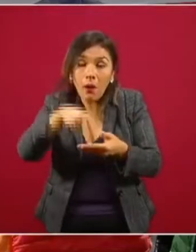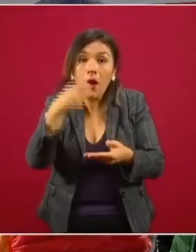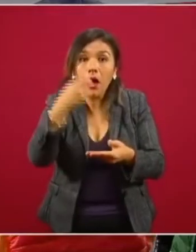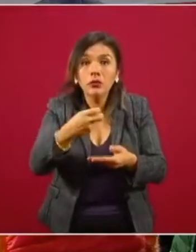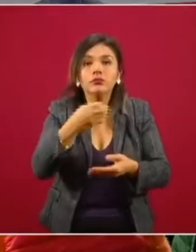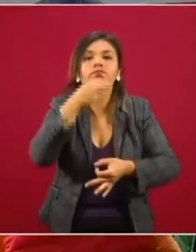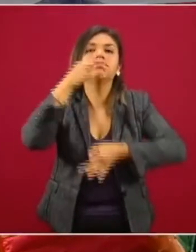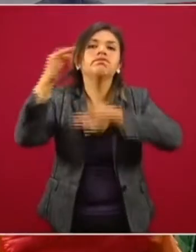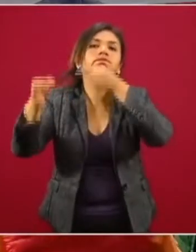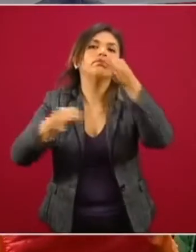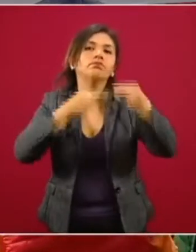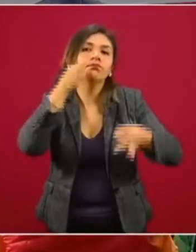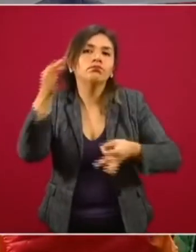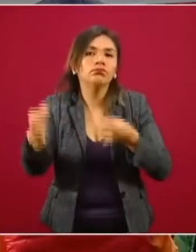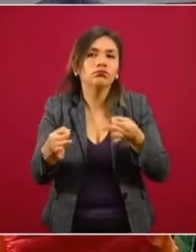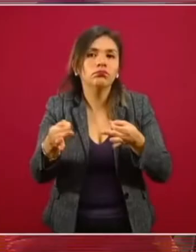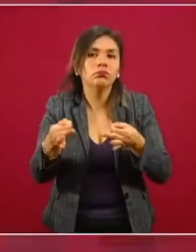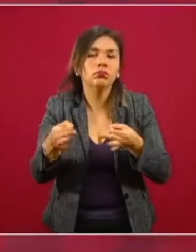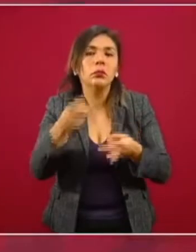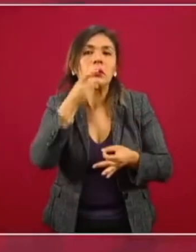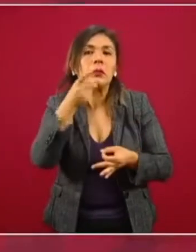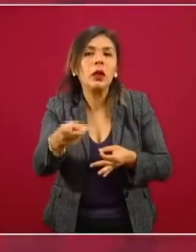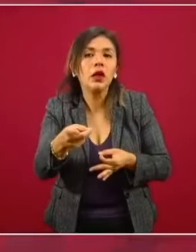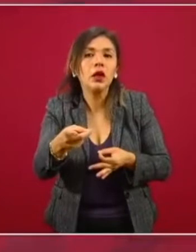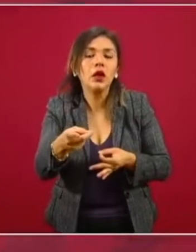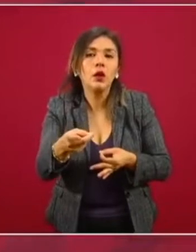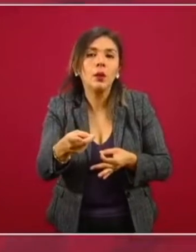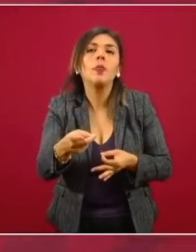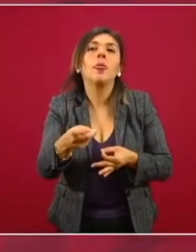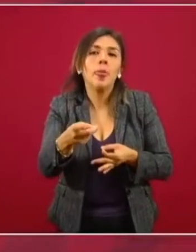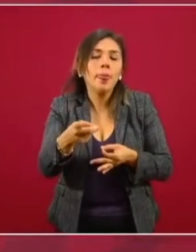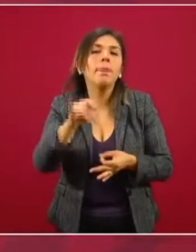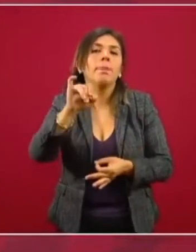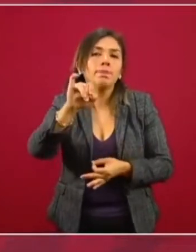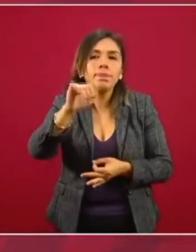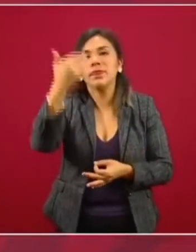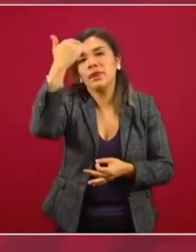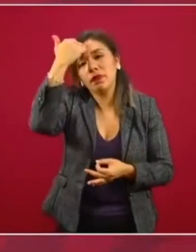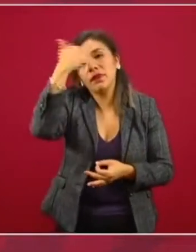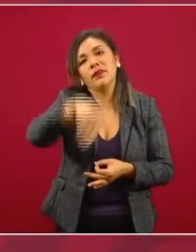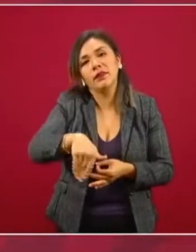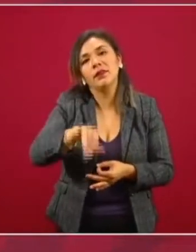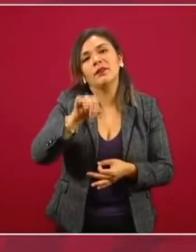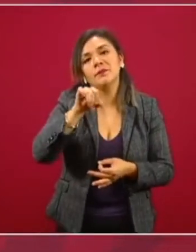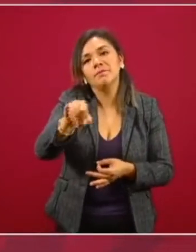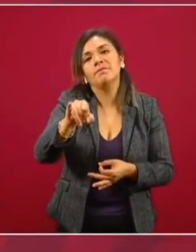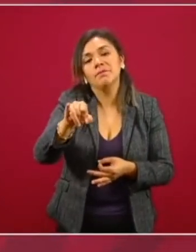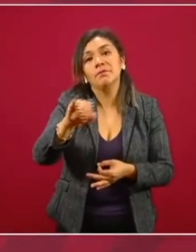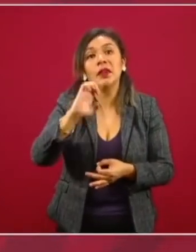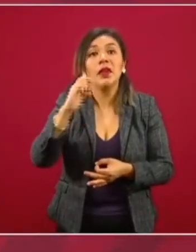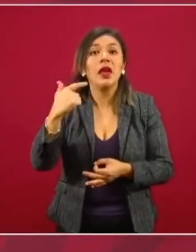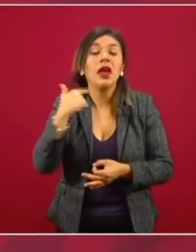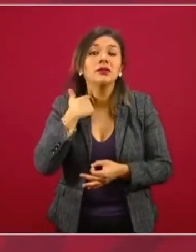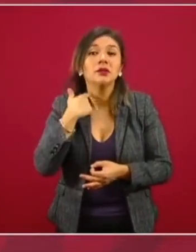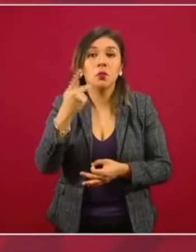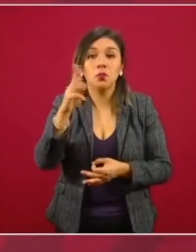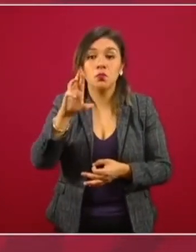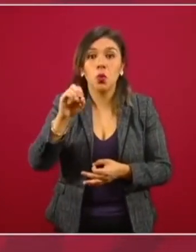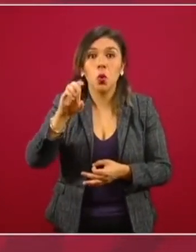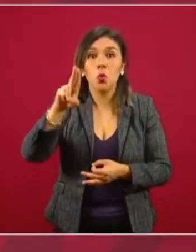da a conocer de que sí sabía el entonces procurador